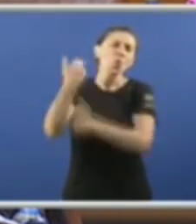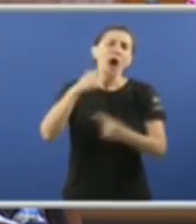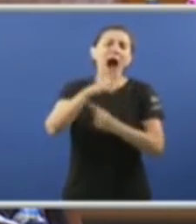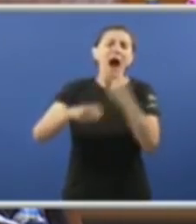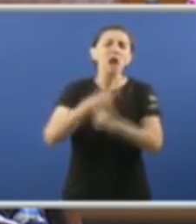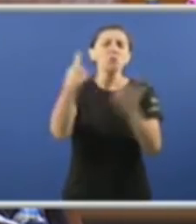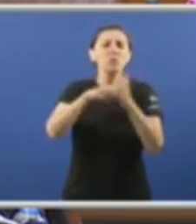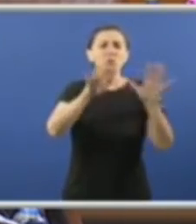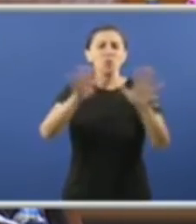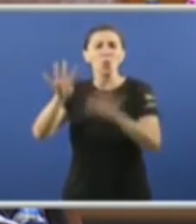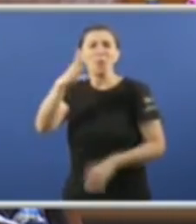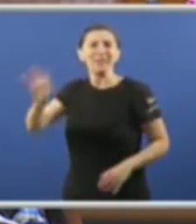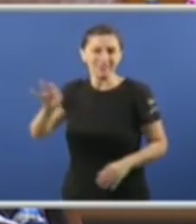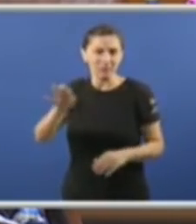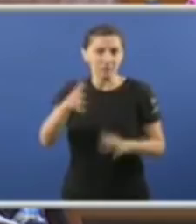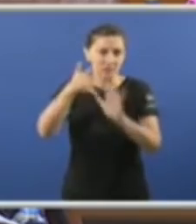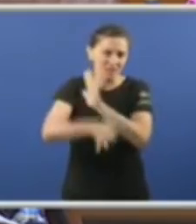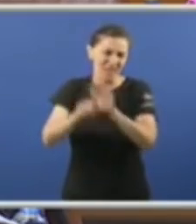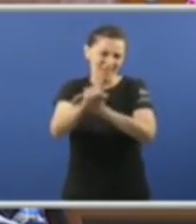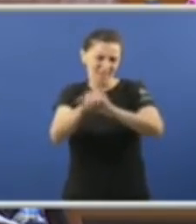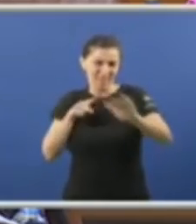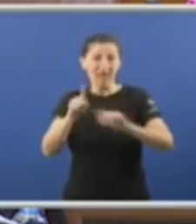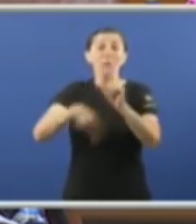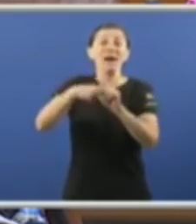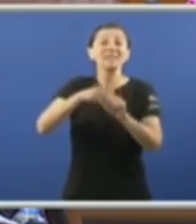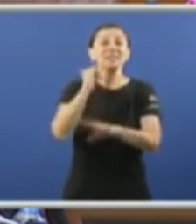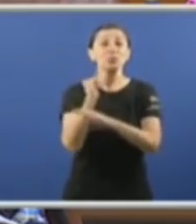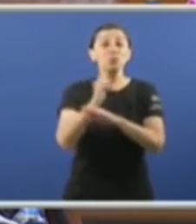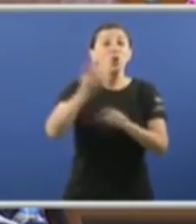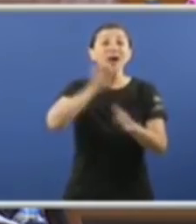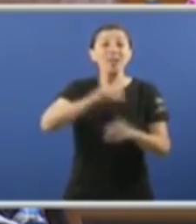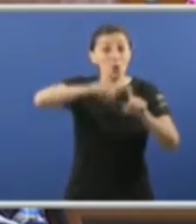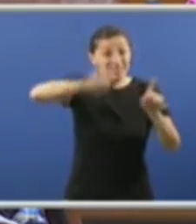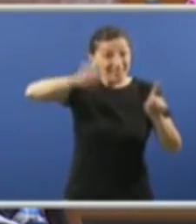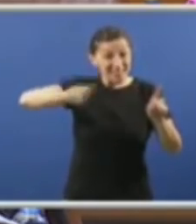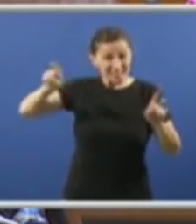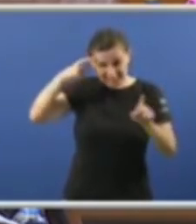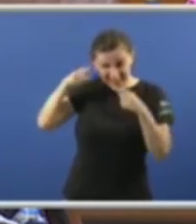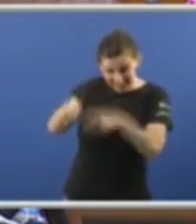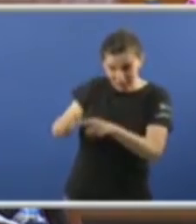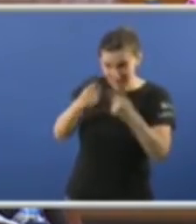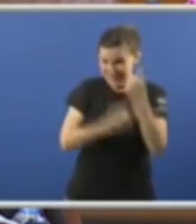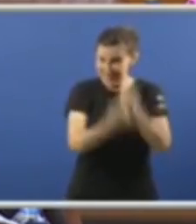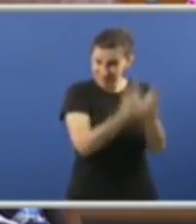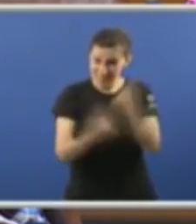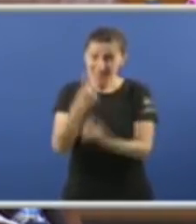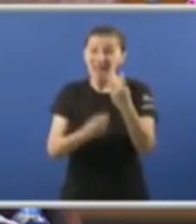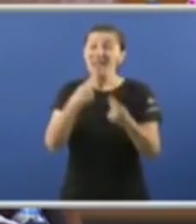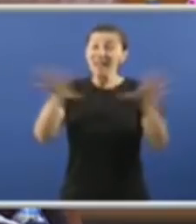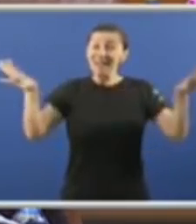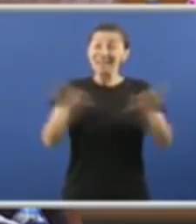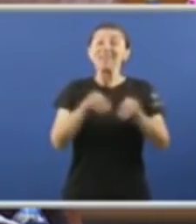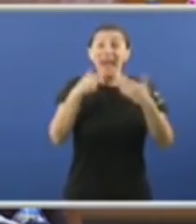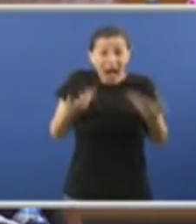propios estudos oficiais que fai o Instituto Galego de Estadística, supoño que o coñece, señor Feijó, di que hoxe